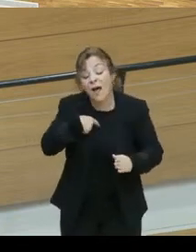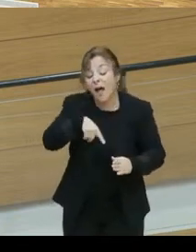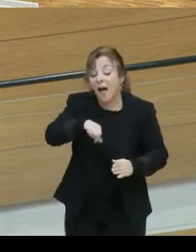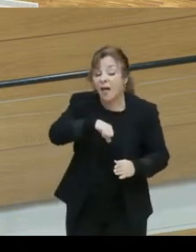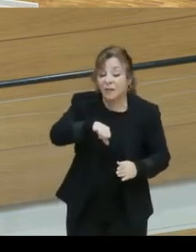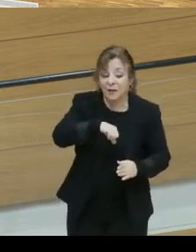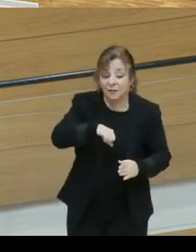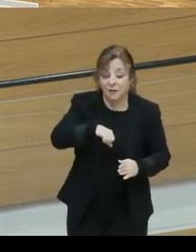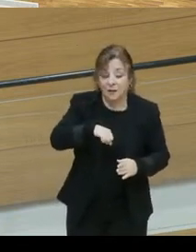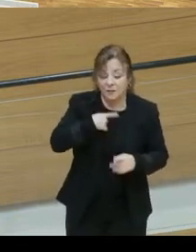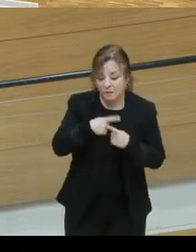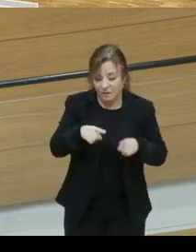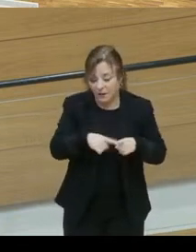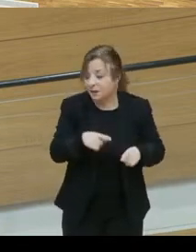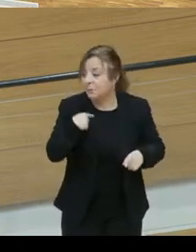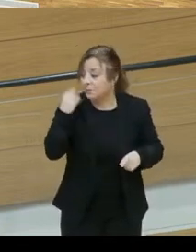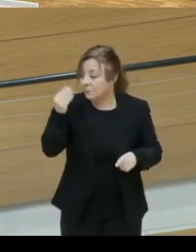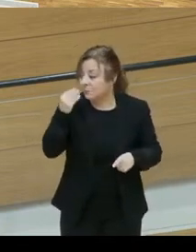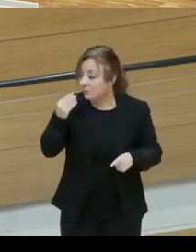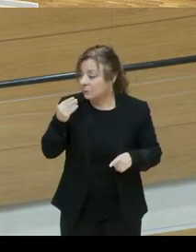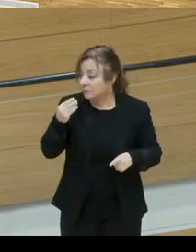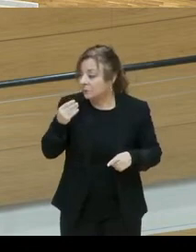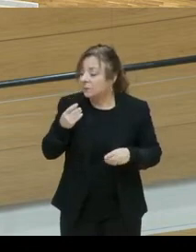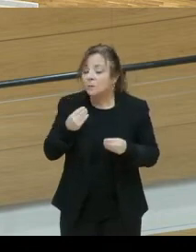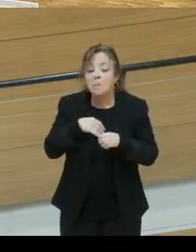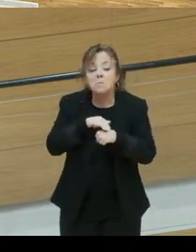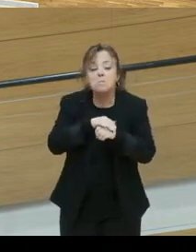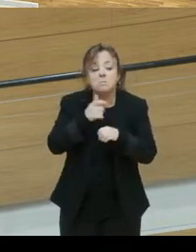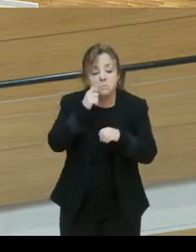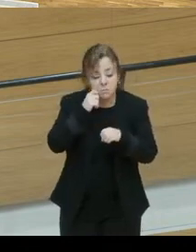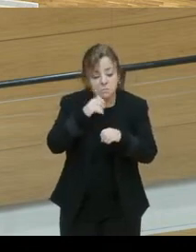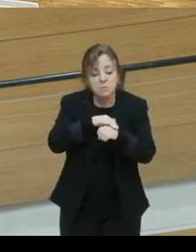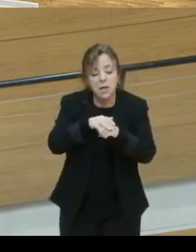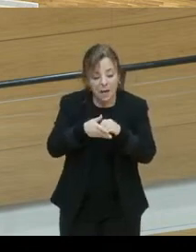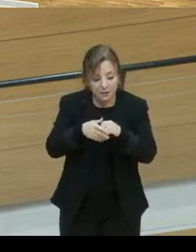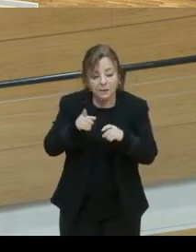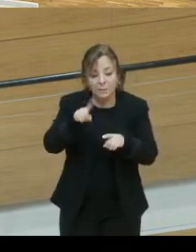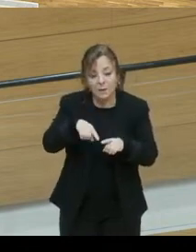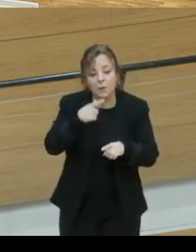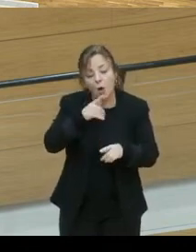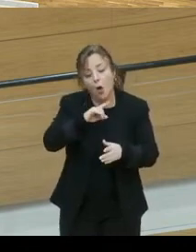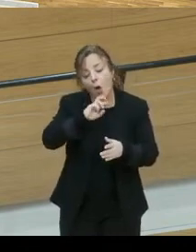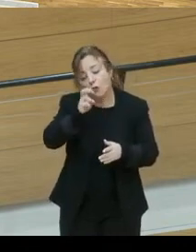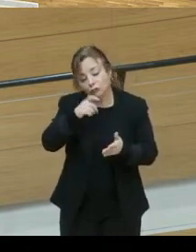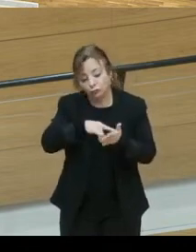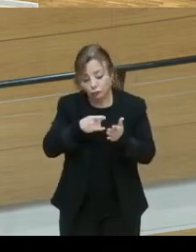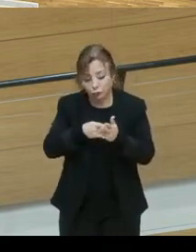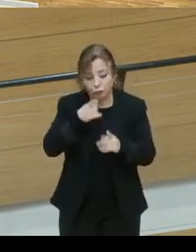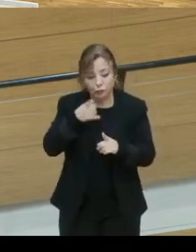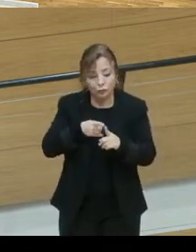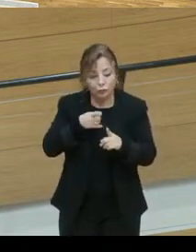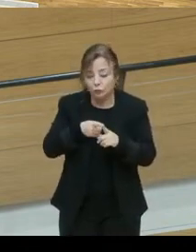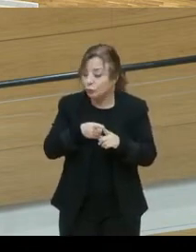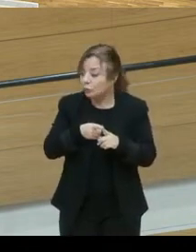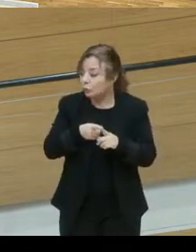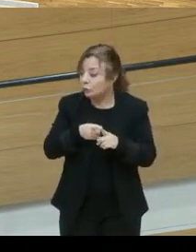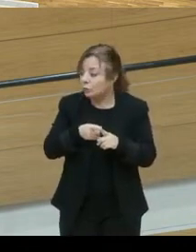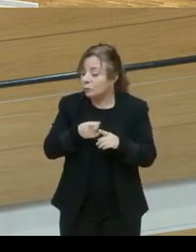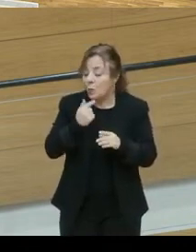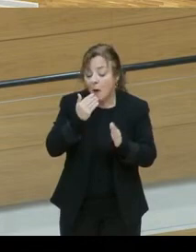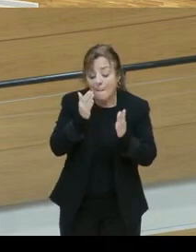que se extrae con la cáscara también. Lo que pasa es que otros métodos utilizan un descerado